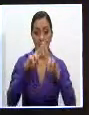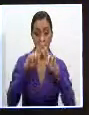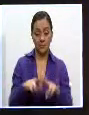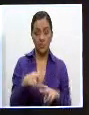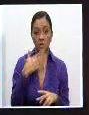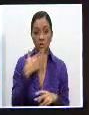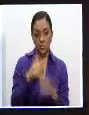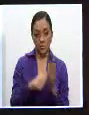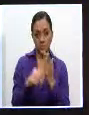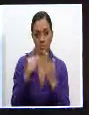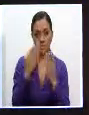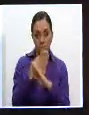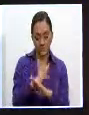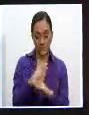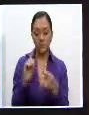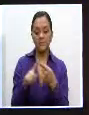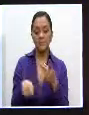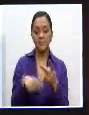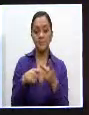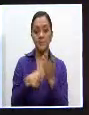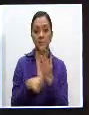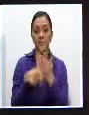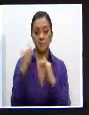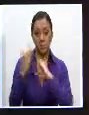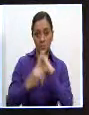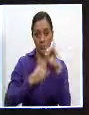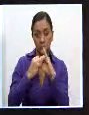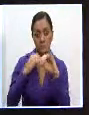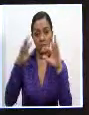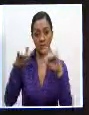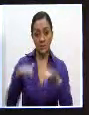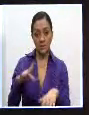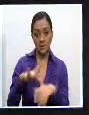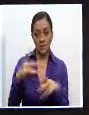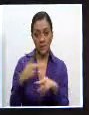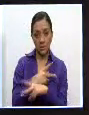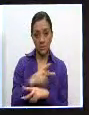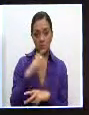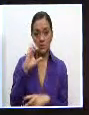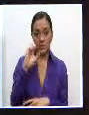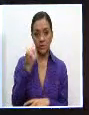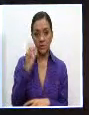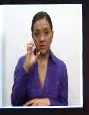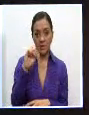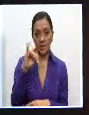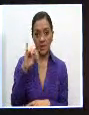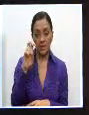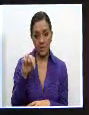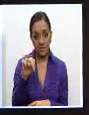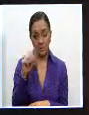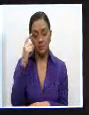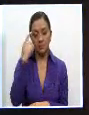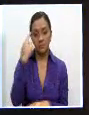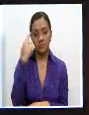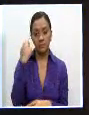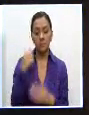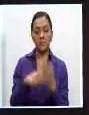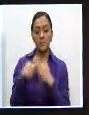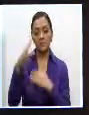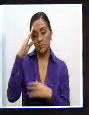Ministerio de defensa Ministerio de relaciones exteriores secretaría Nacional de riesgos senaín No es cierto Ministerio de